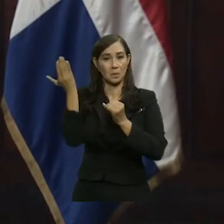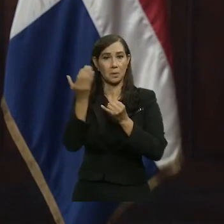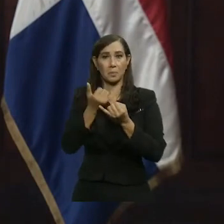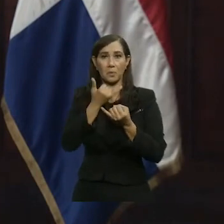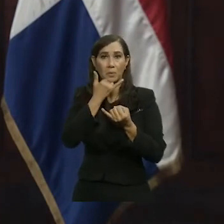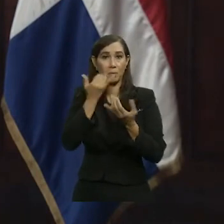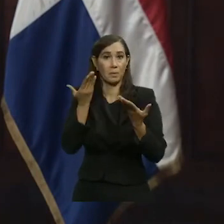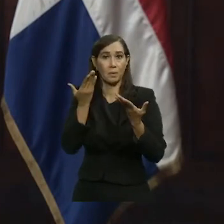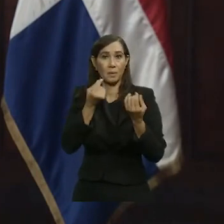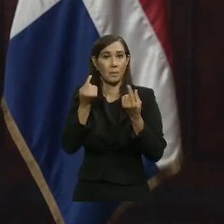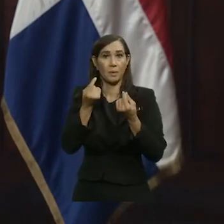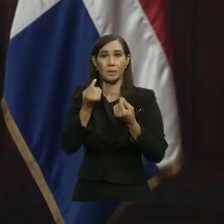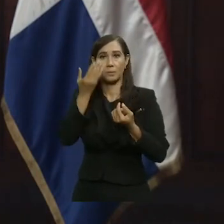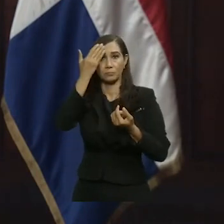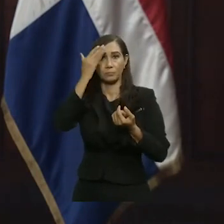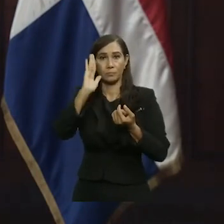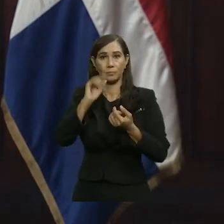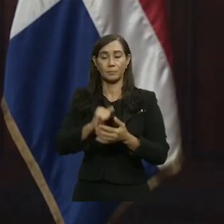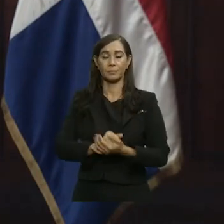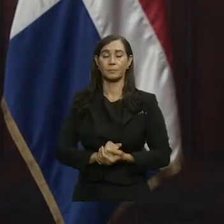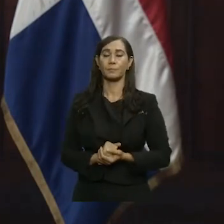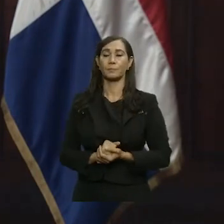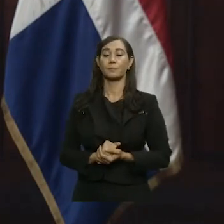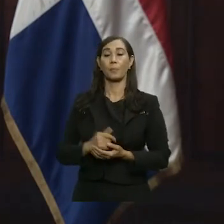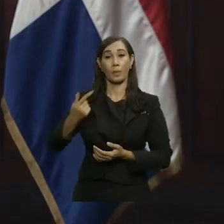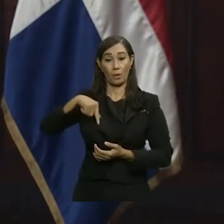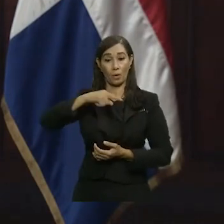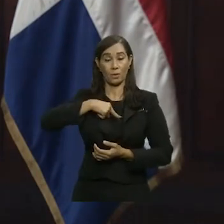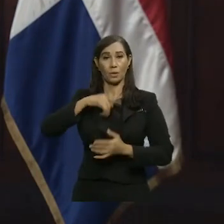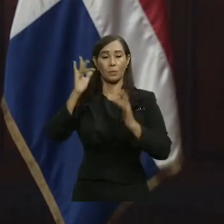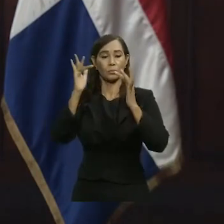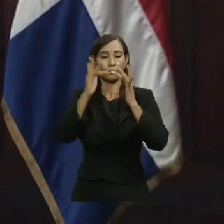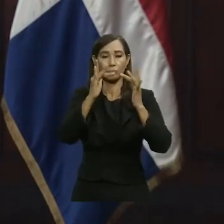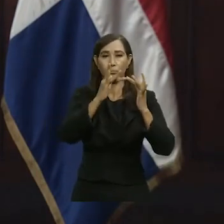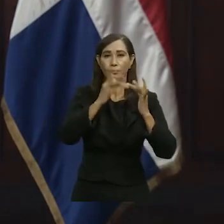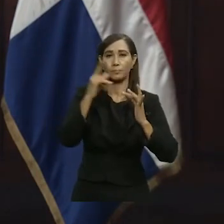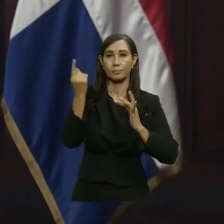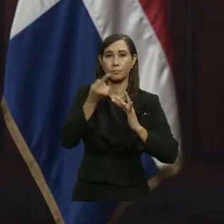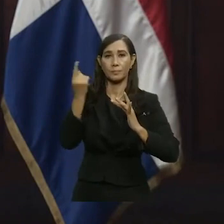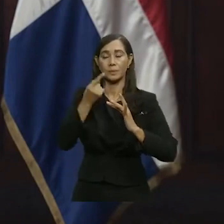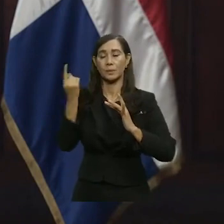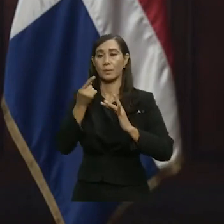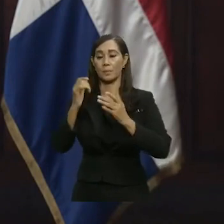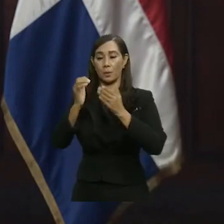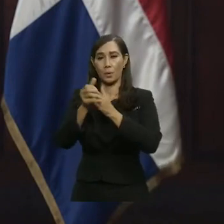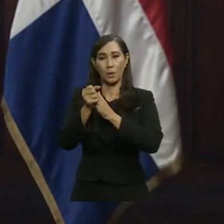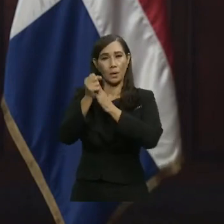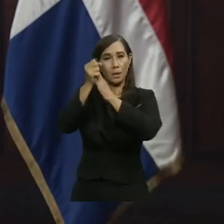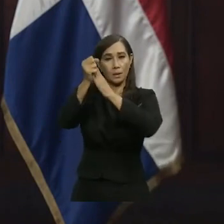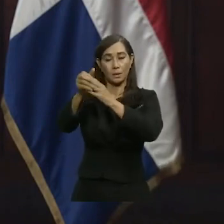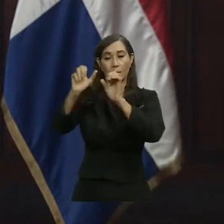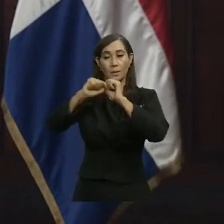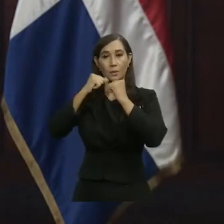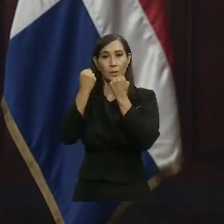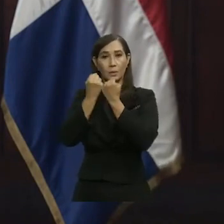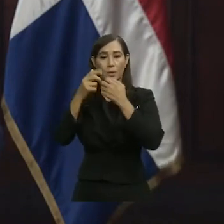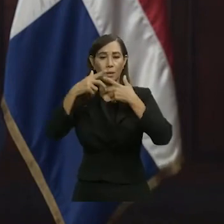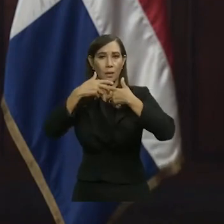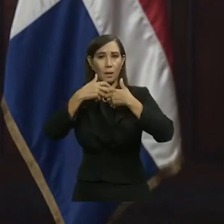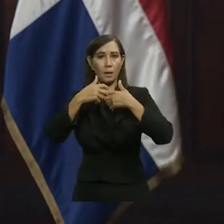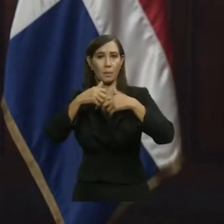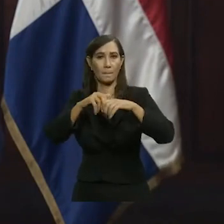certezas. Por ello, estamos en contacto directo y constante con el liderazgo de las asociaciones